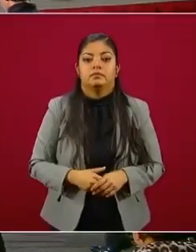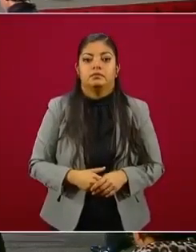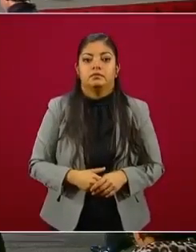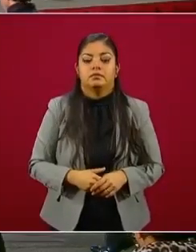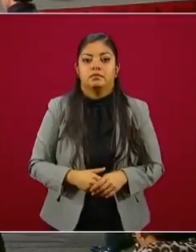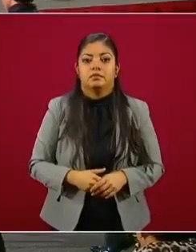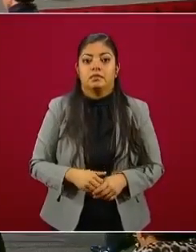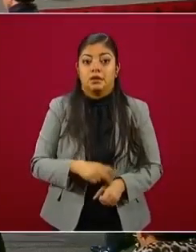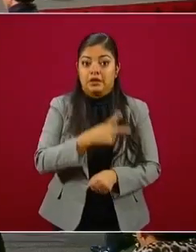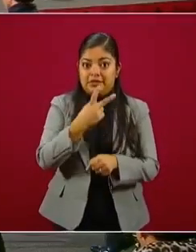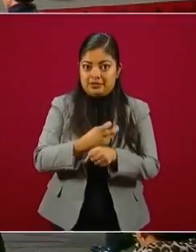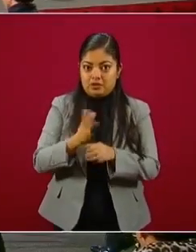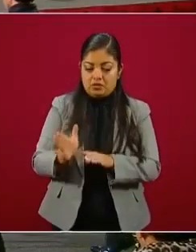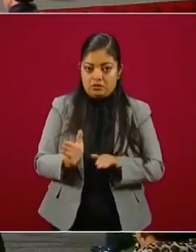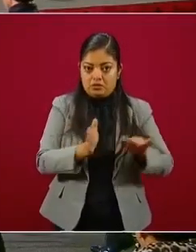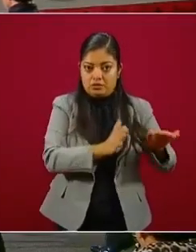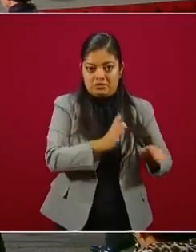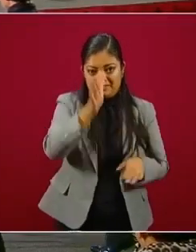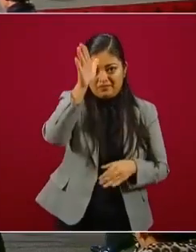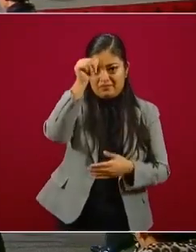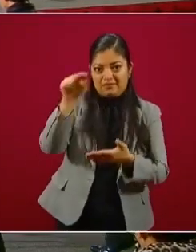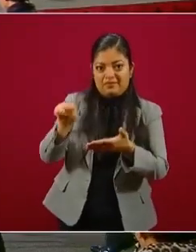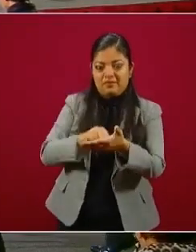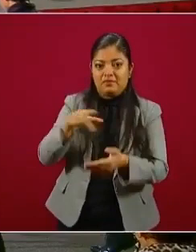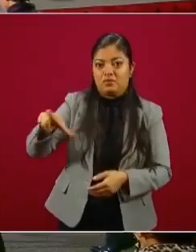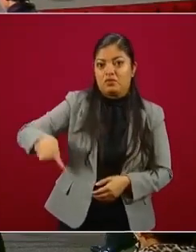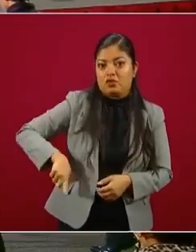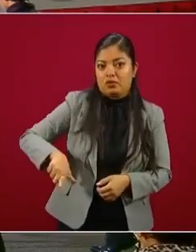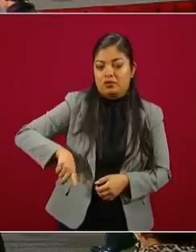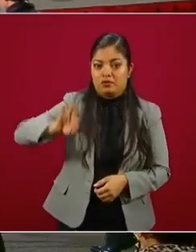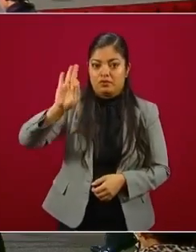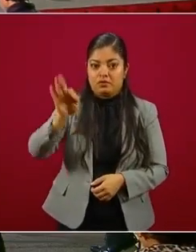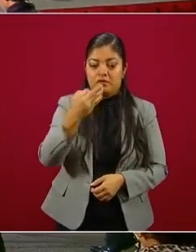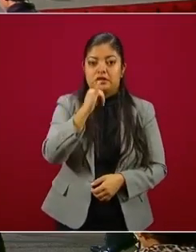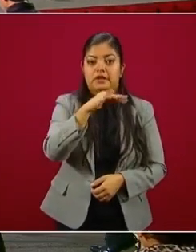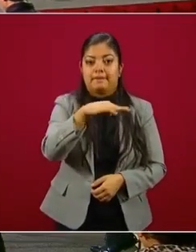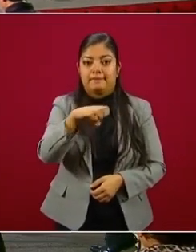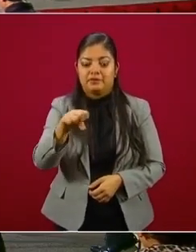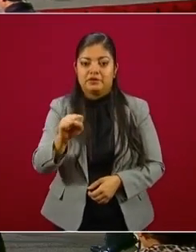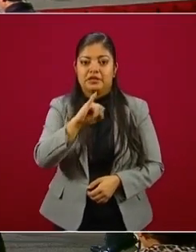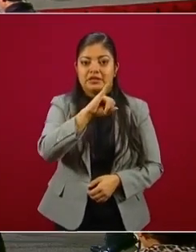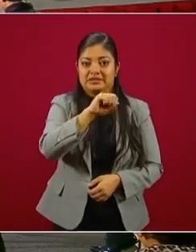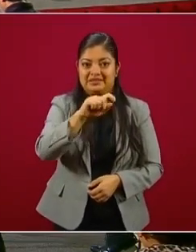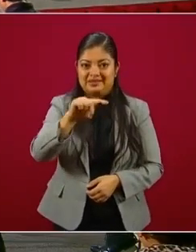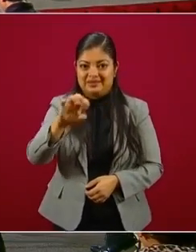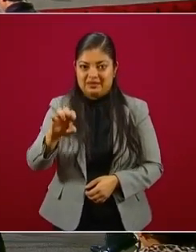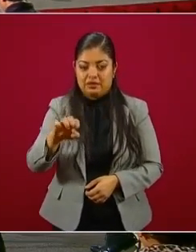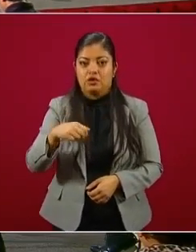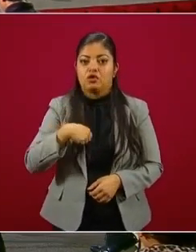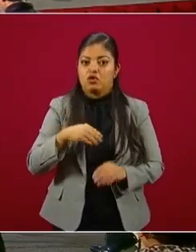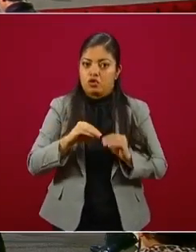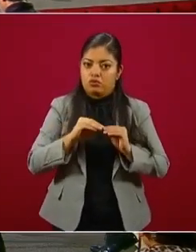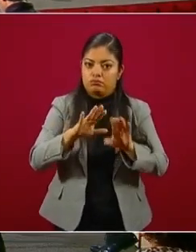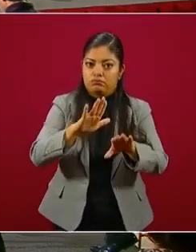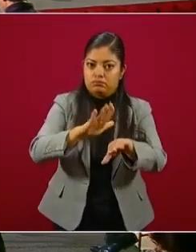segundo apartado, de cara a los convenios con el gobierno federal, con el IMSS y con el ISSSTE, informo lo